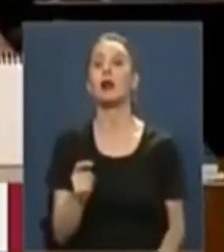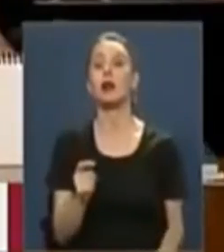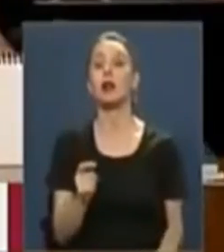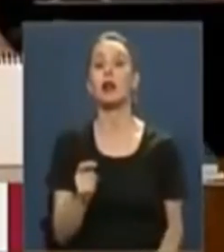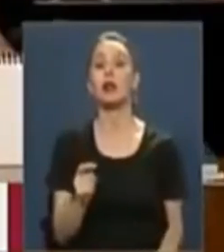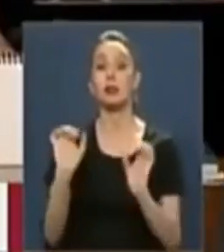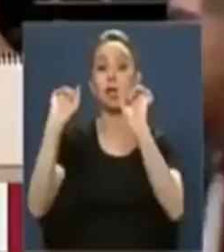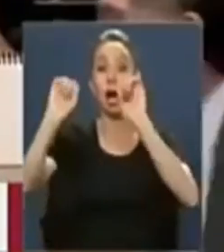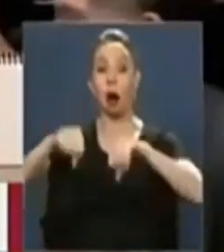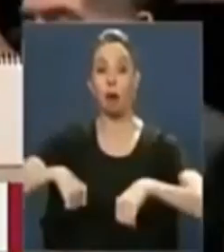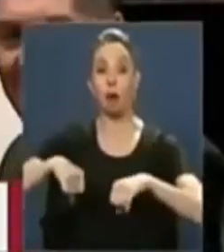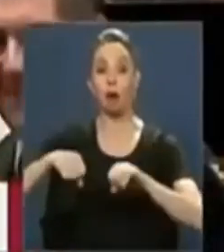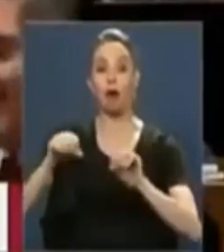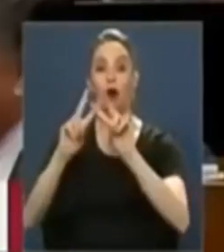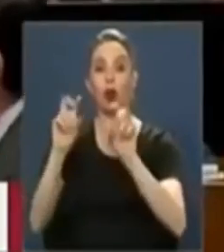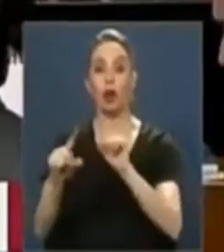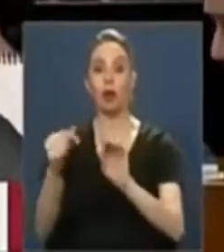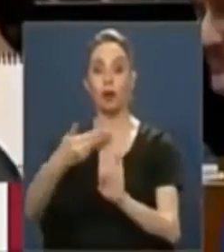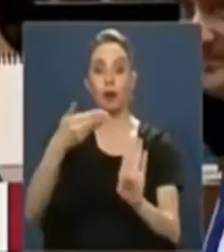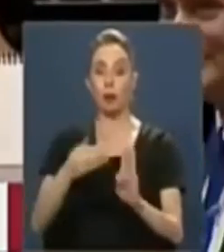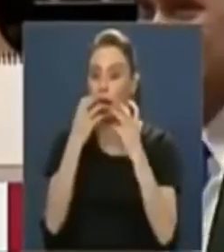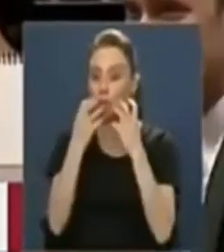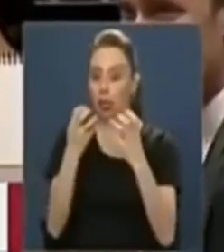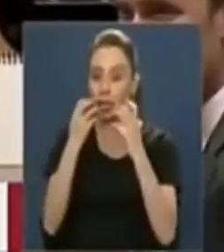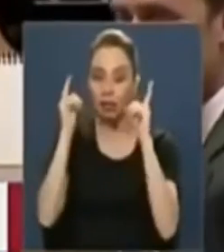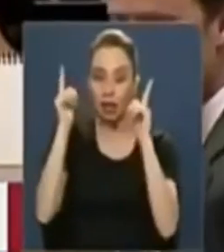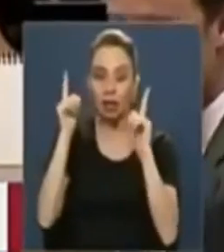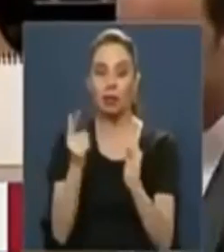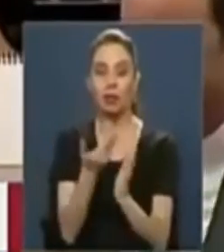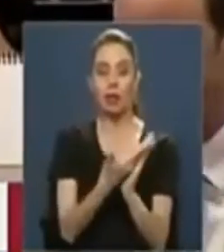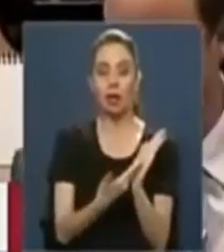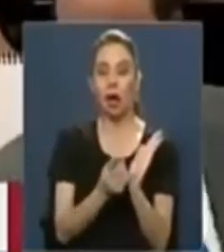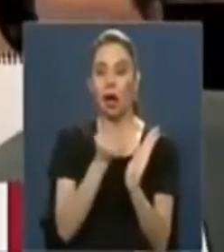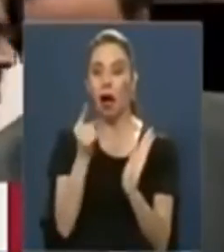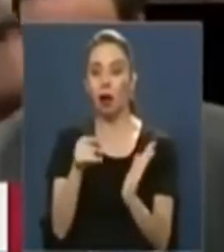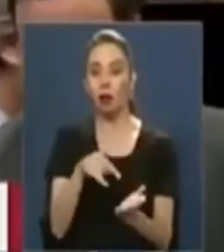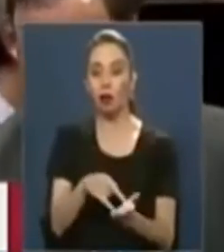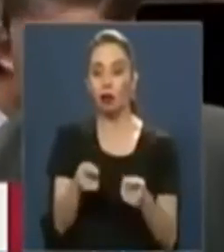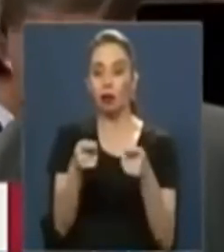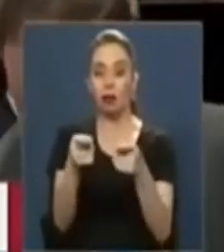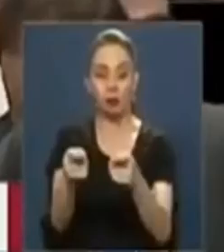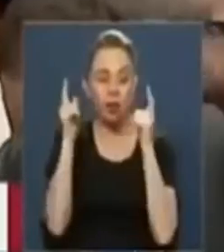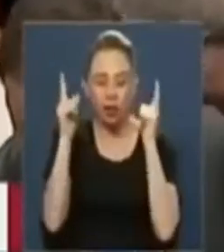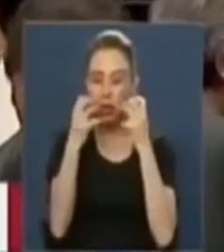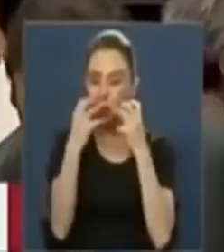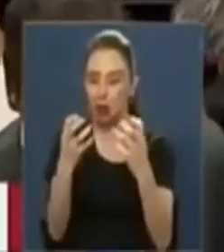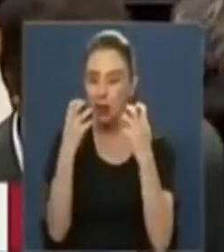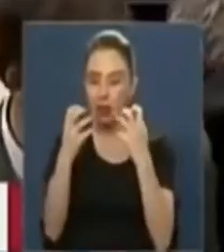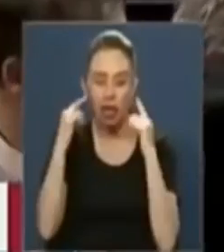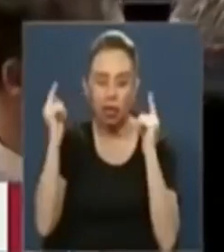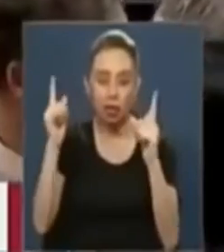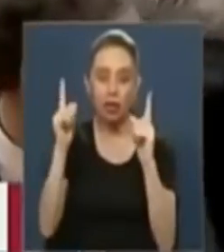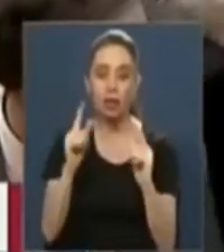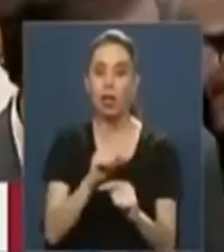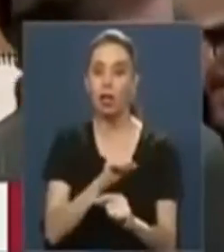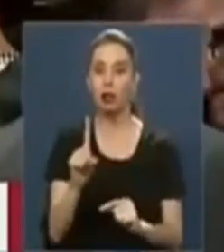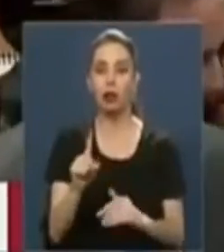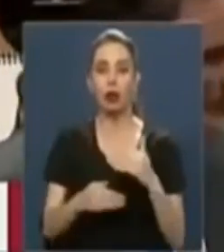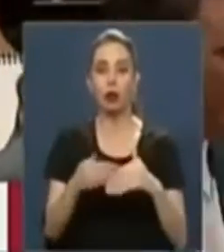Habiéndose aprobado la cuestión previa, la acusación interpuesta no